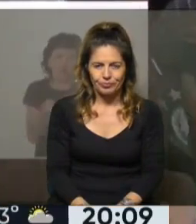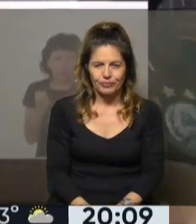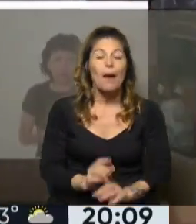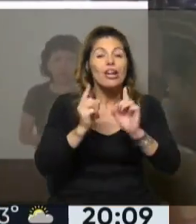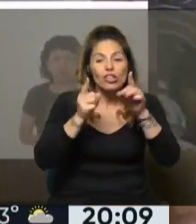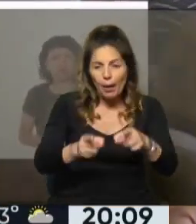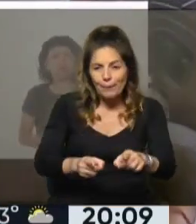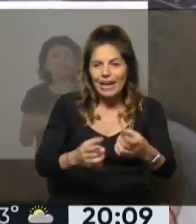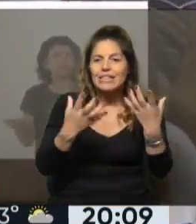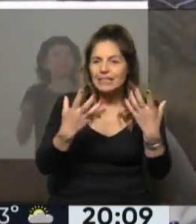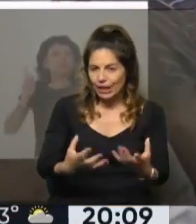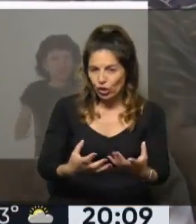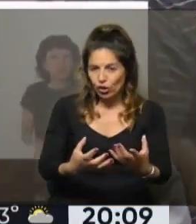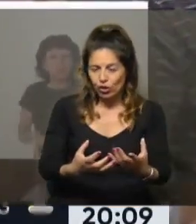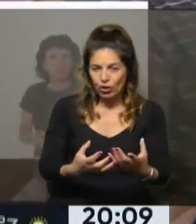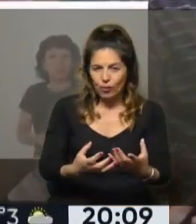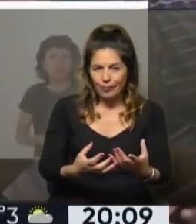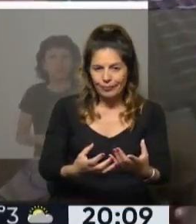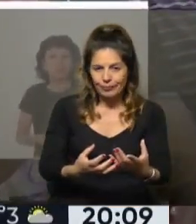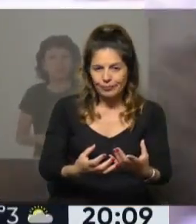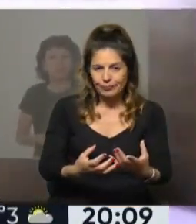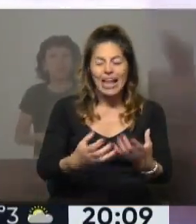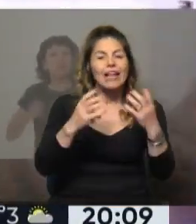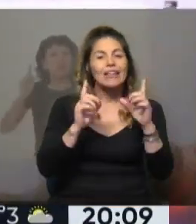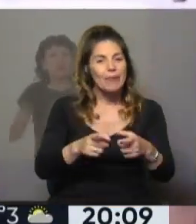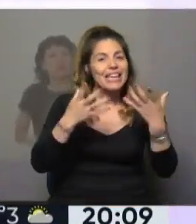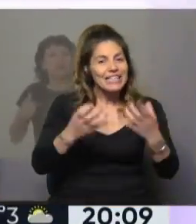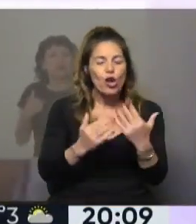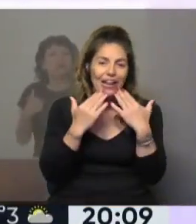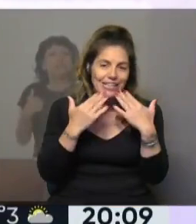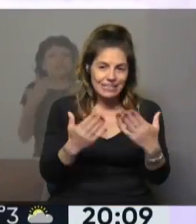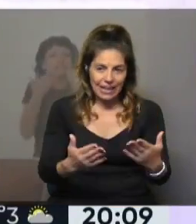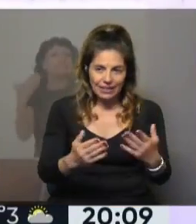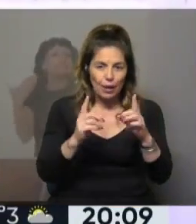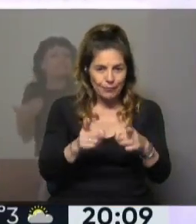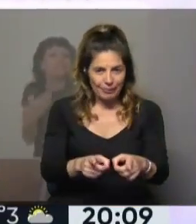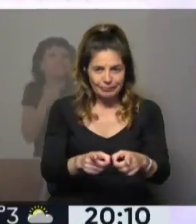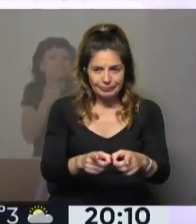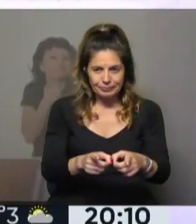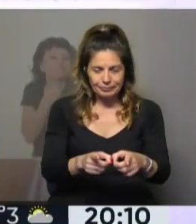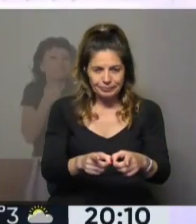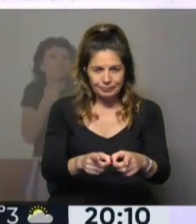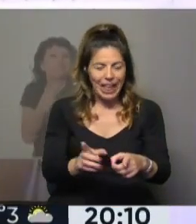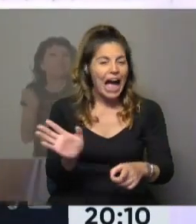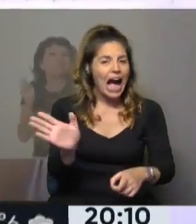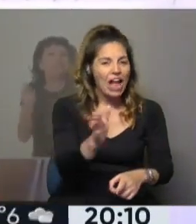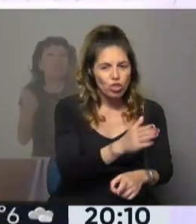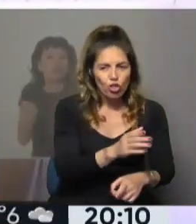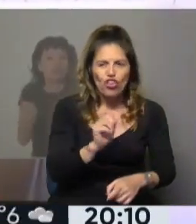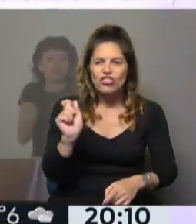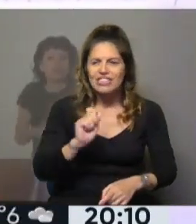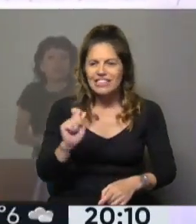pero también quiero pero también quiero agradecerle a todos